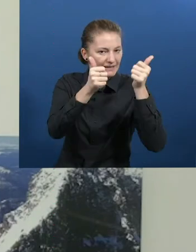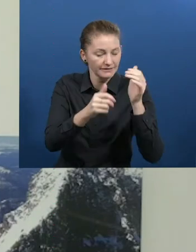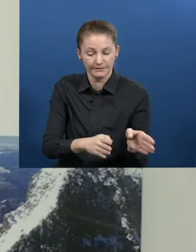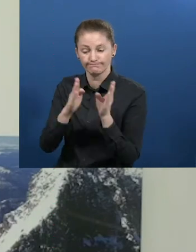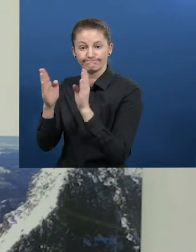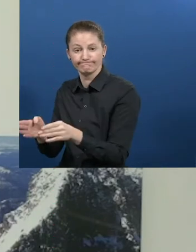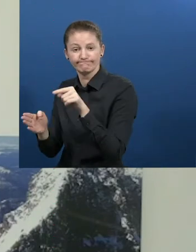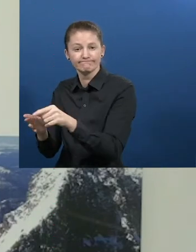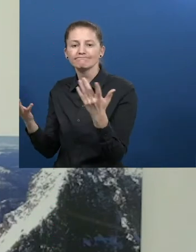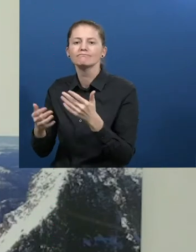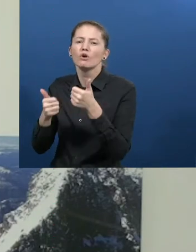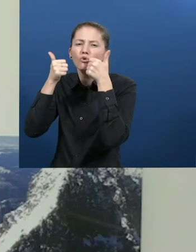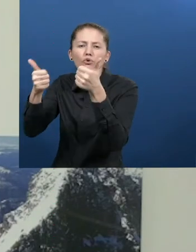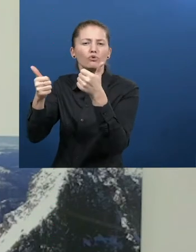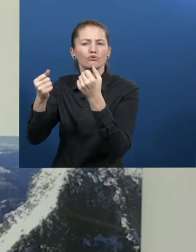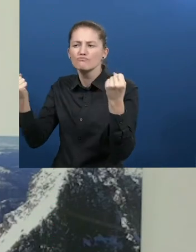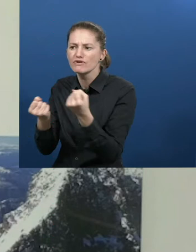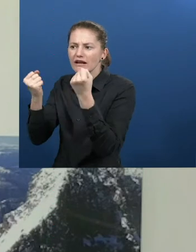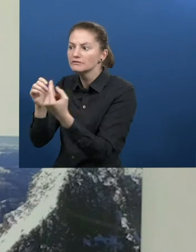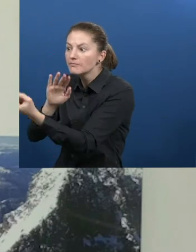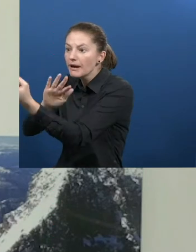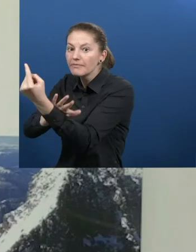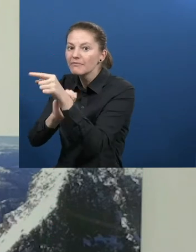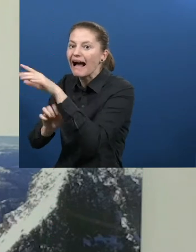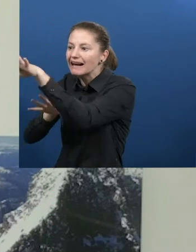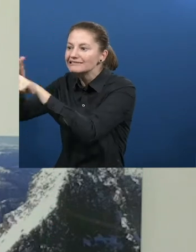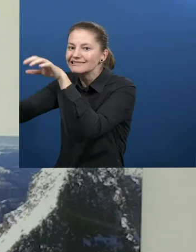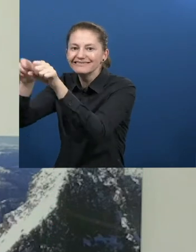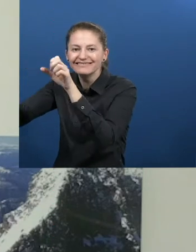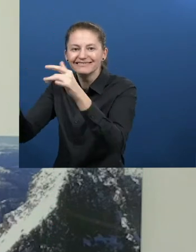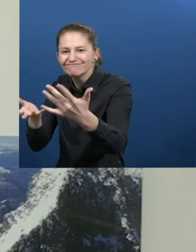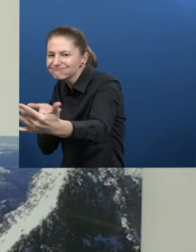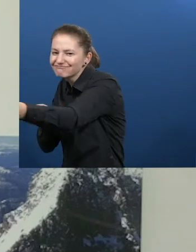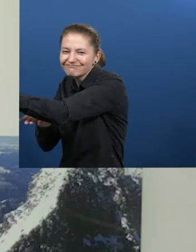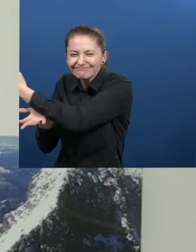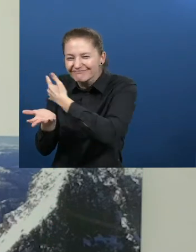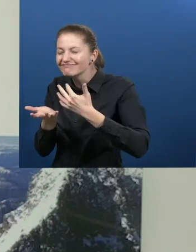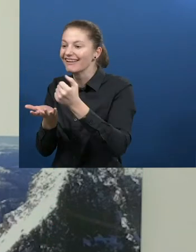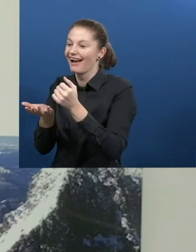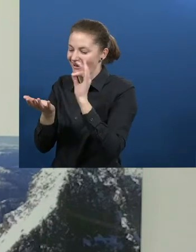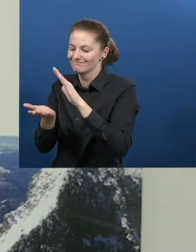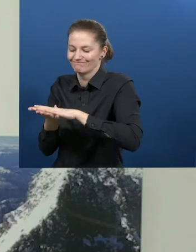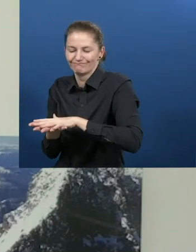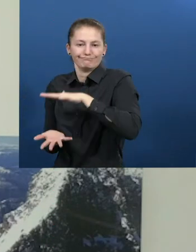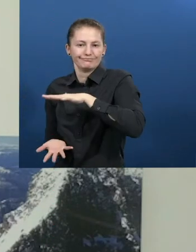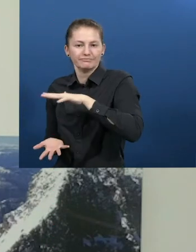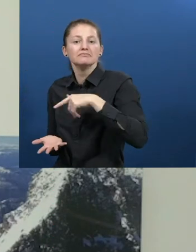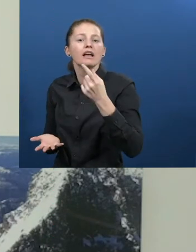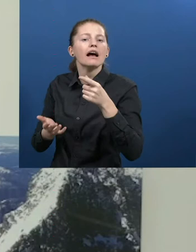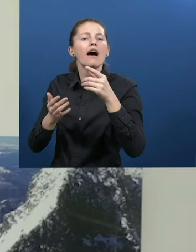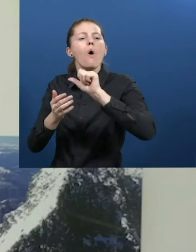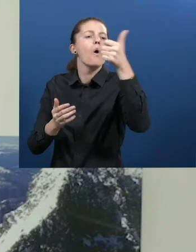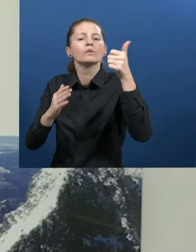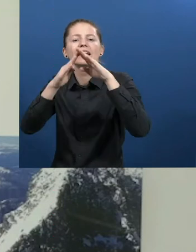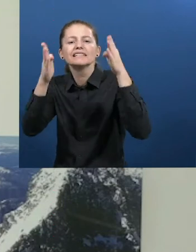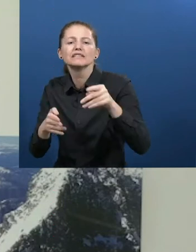y con ellas poder formar y compartir con el resto de los ejecutores e instituciones privados para que ellos a su vez también